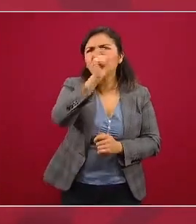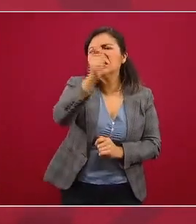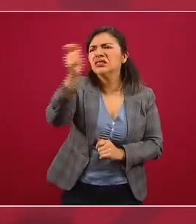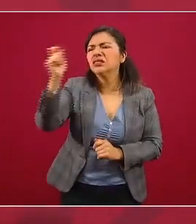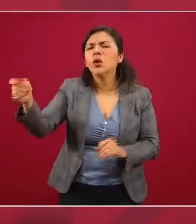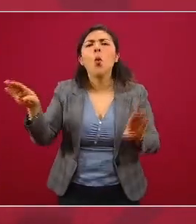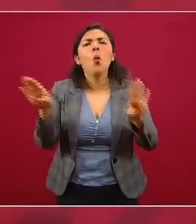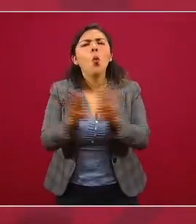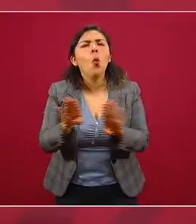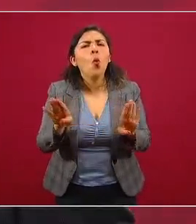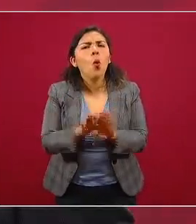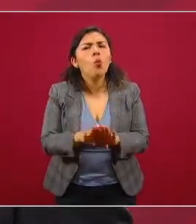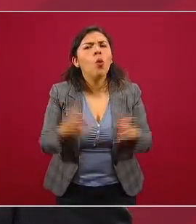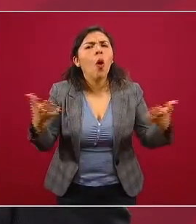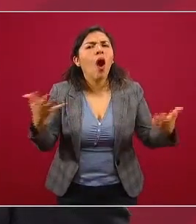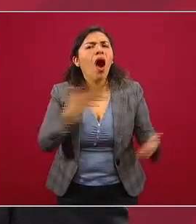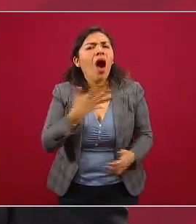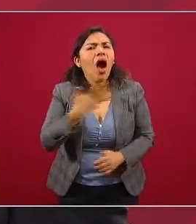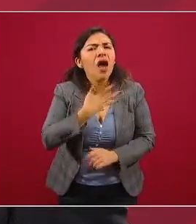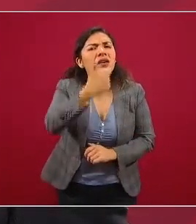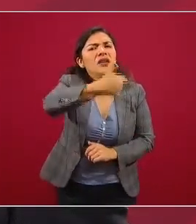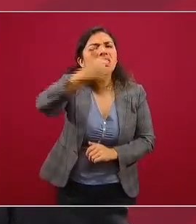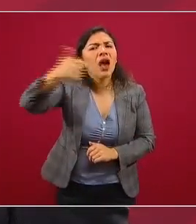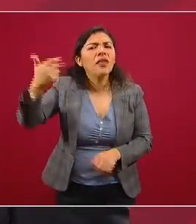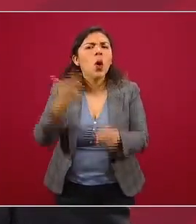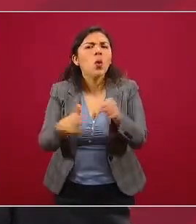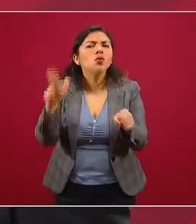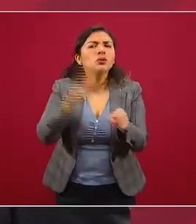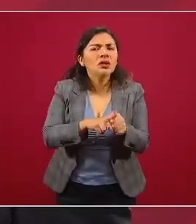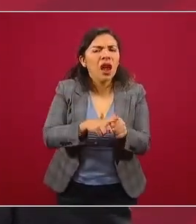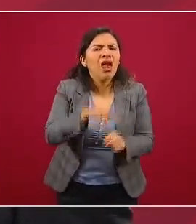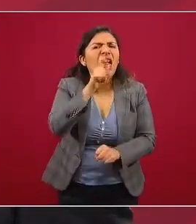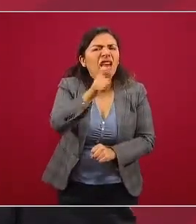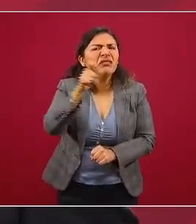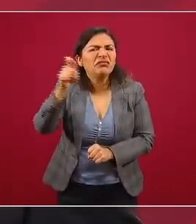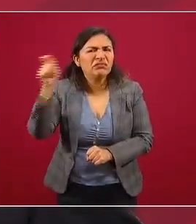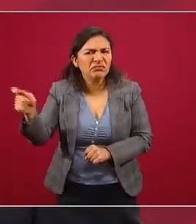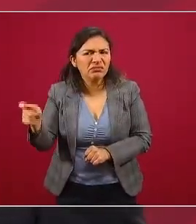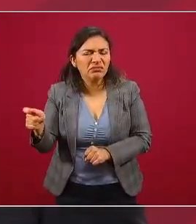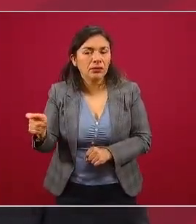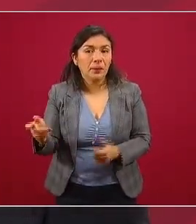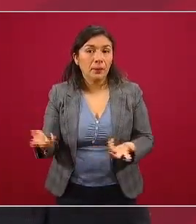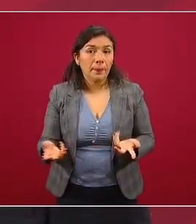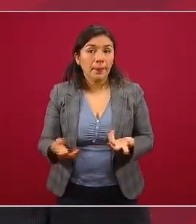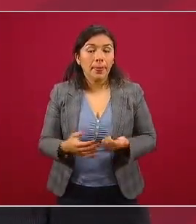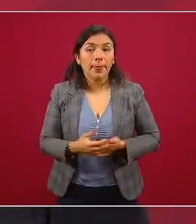cómo están los hospitales.